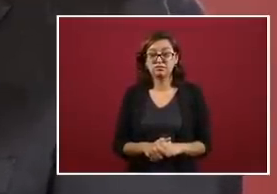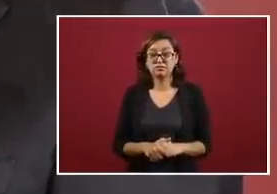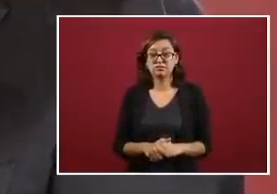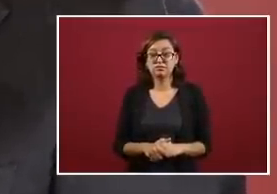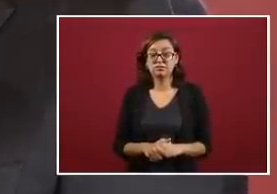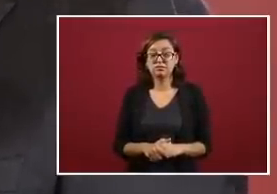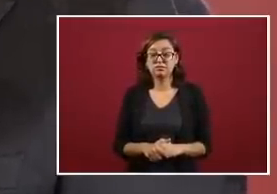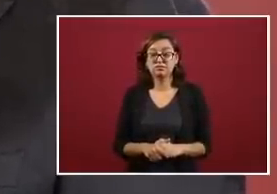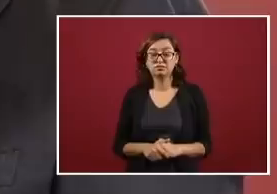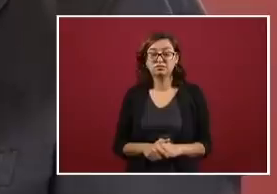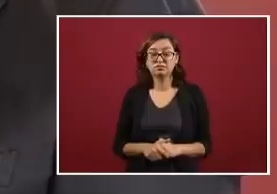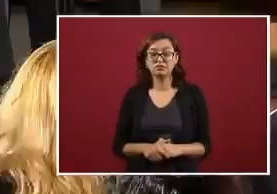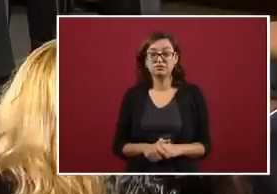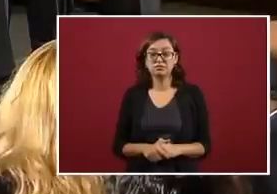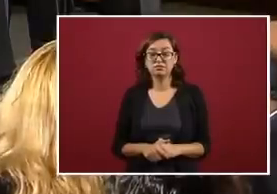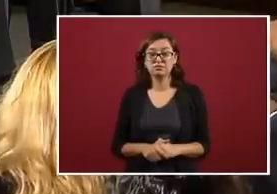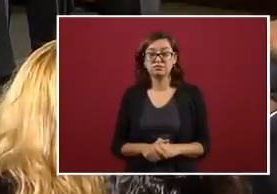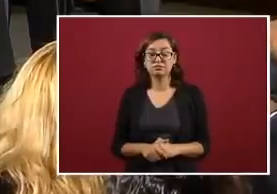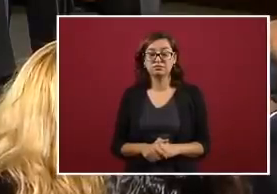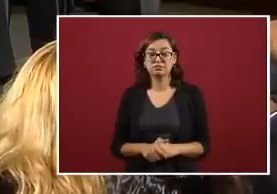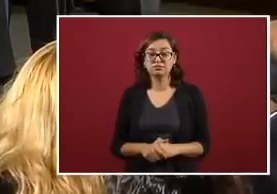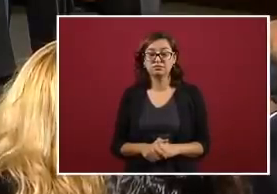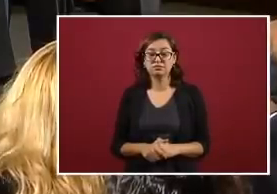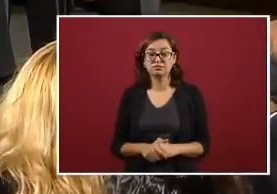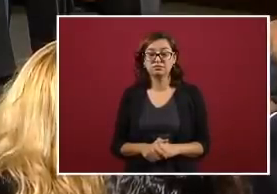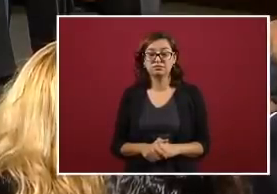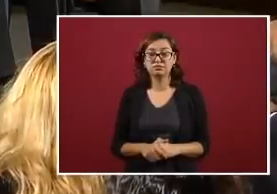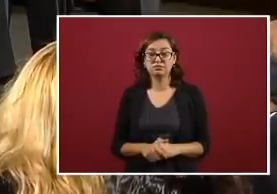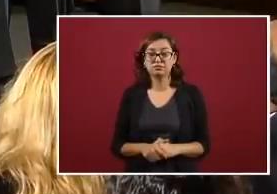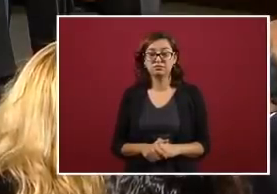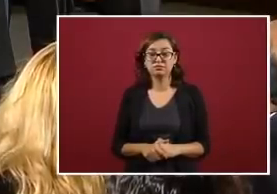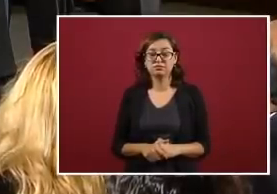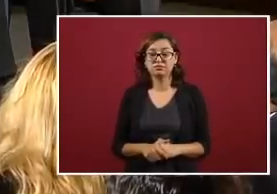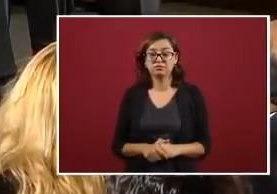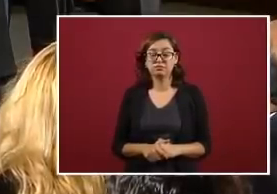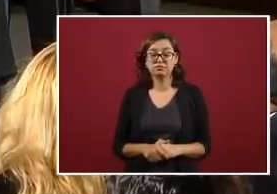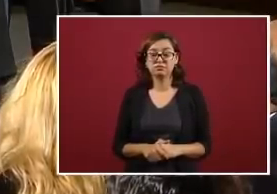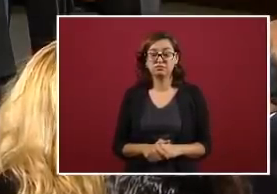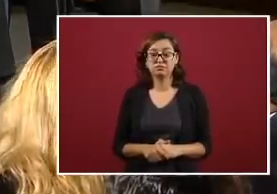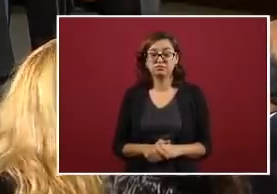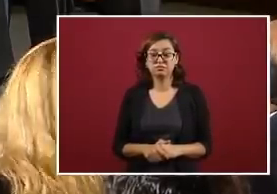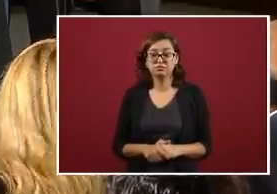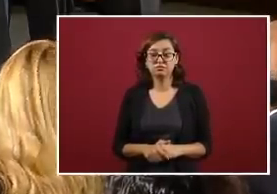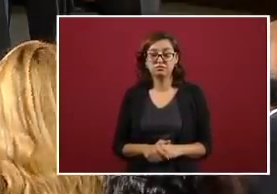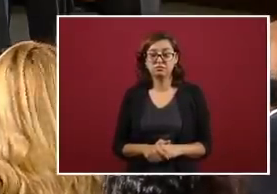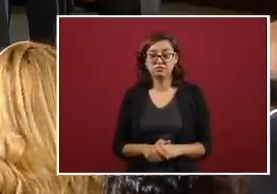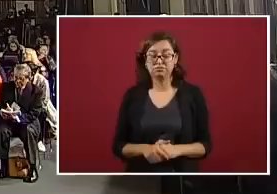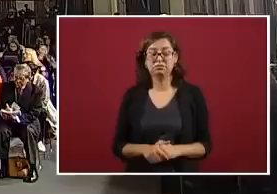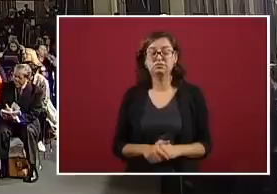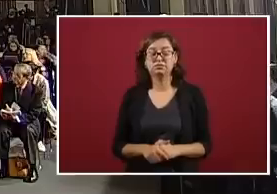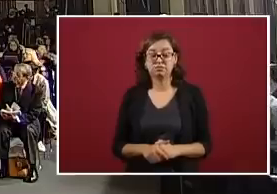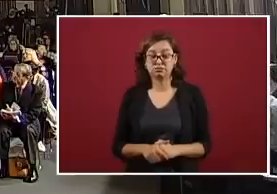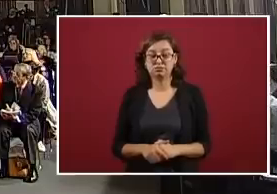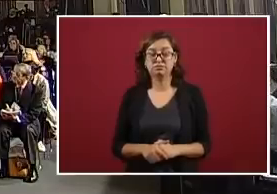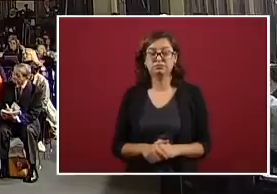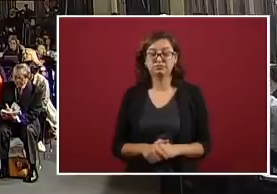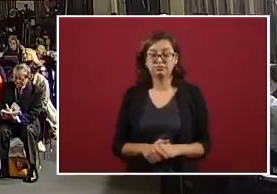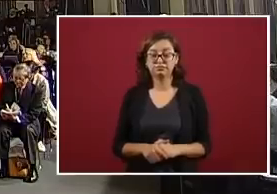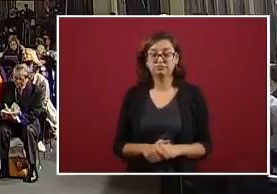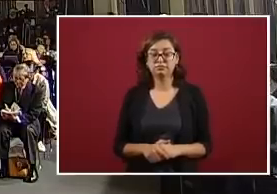Los que van a cubrir. Yo me refería a los que Sí,